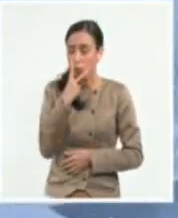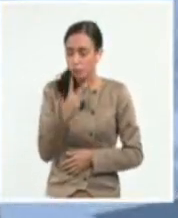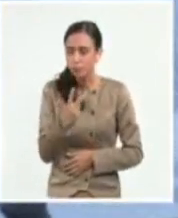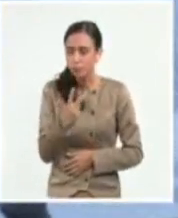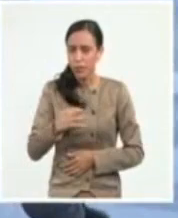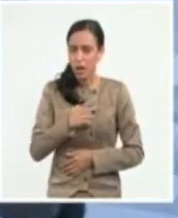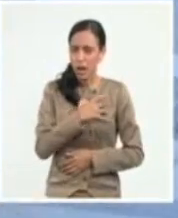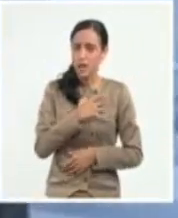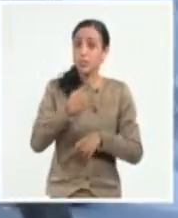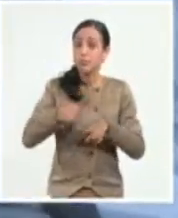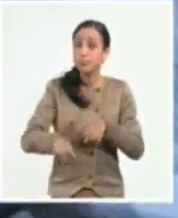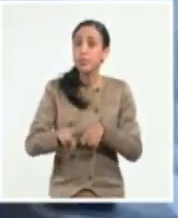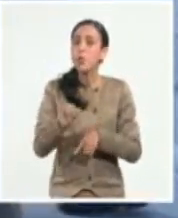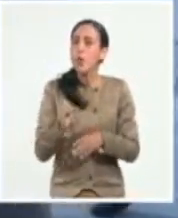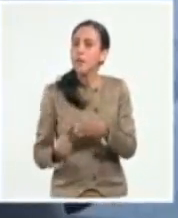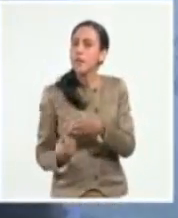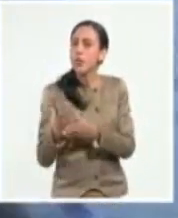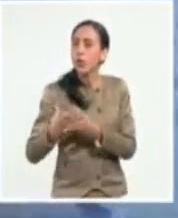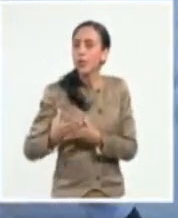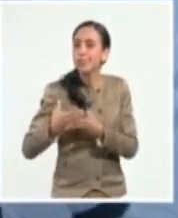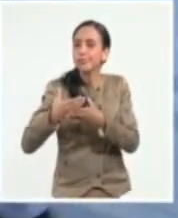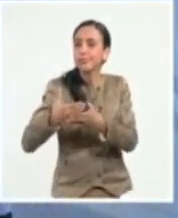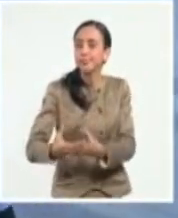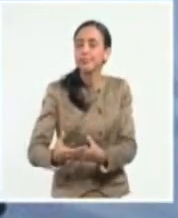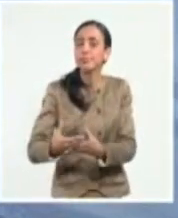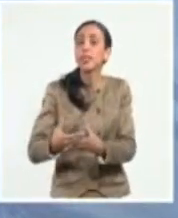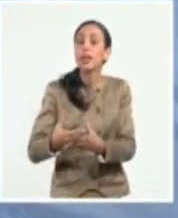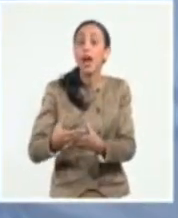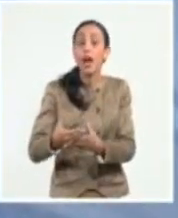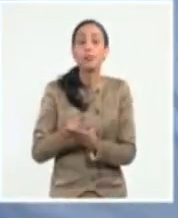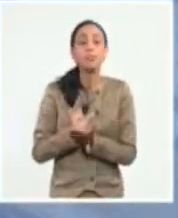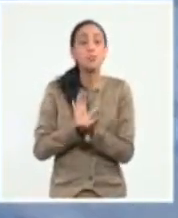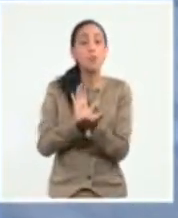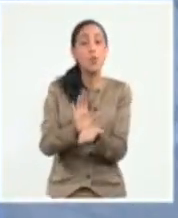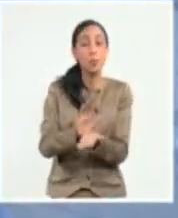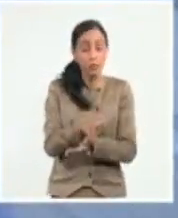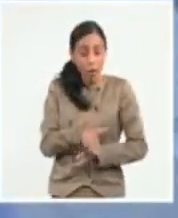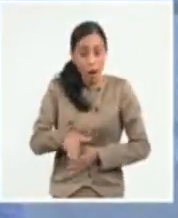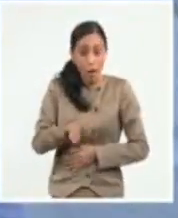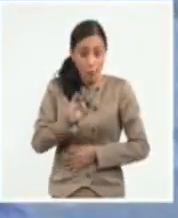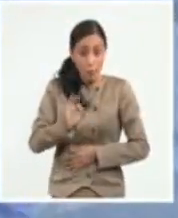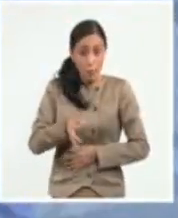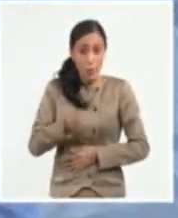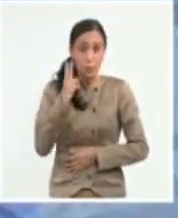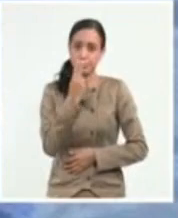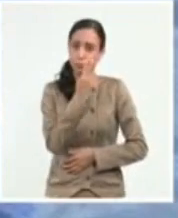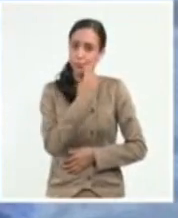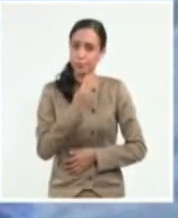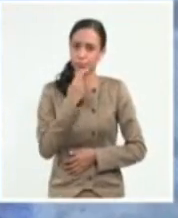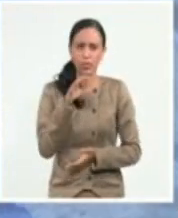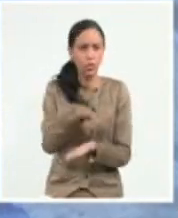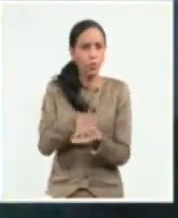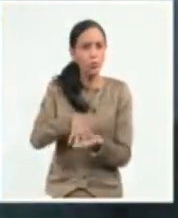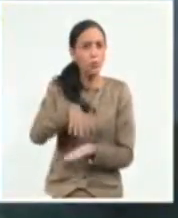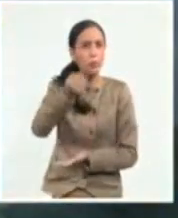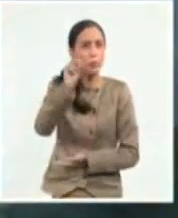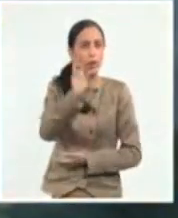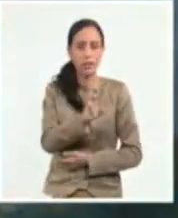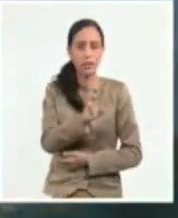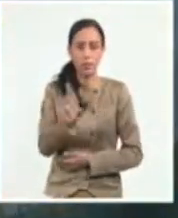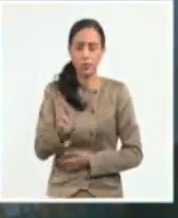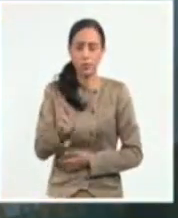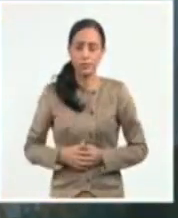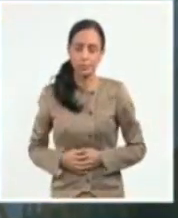colocaron una ofrenda floral en la base del monumento al apóstol cubano en la plaza de la revolución por